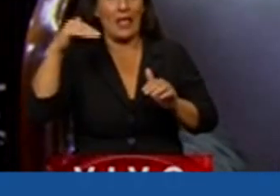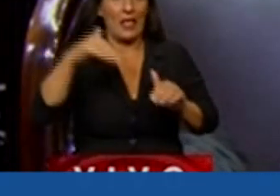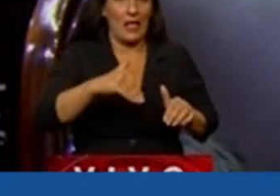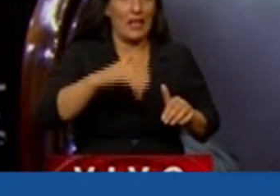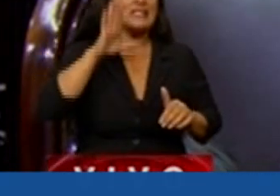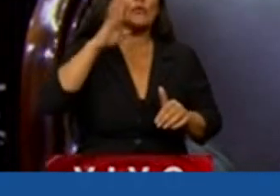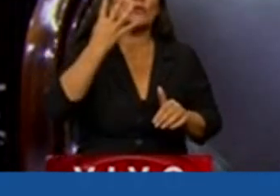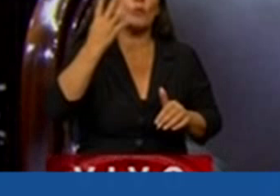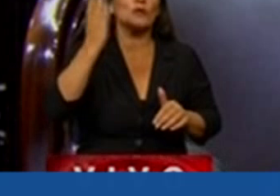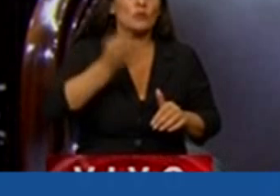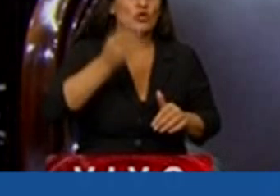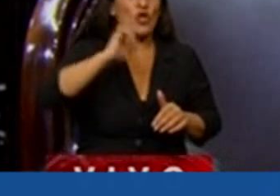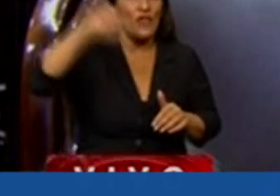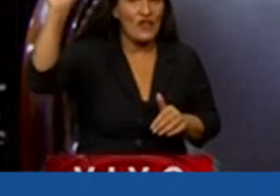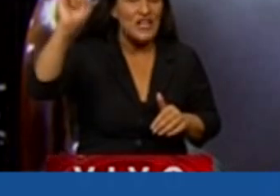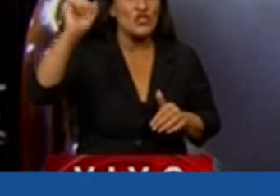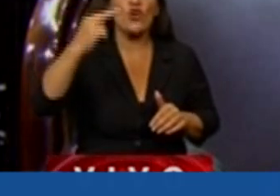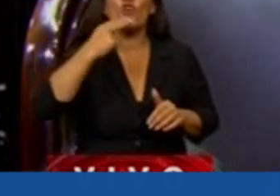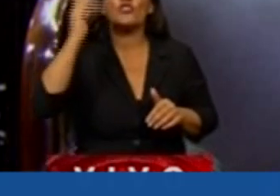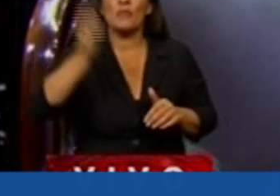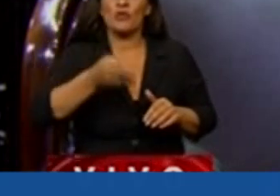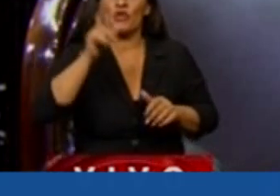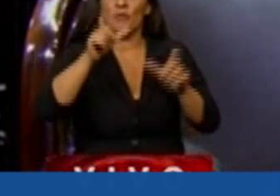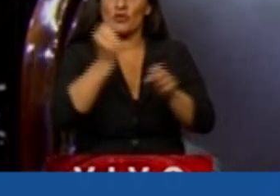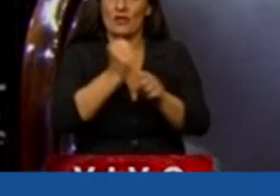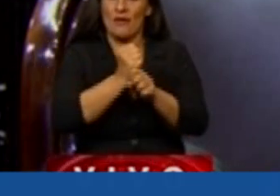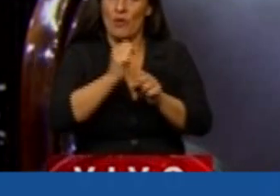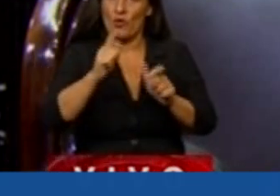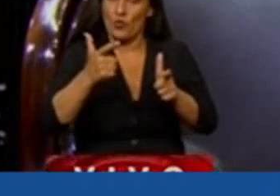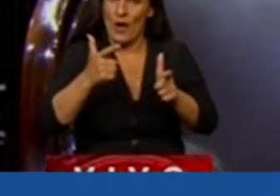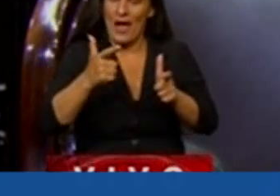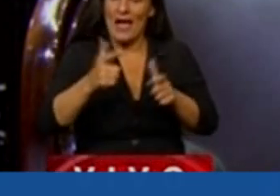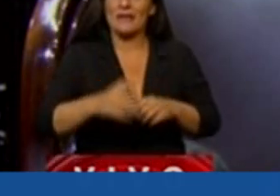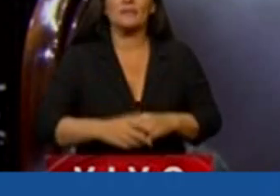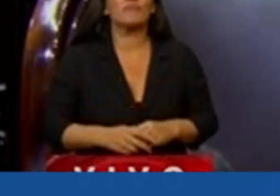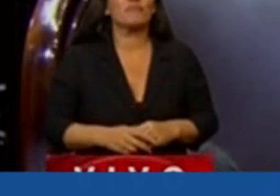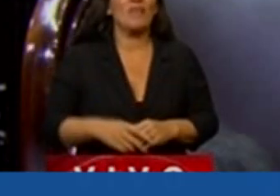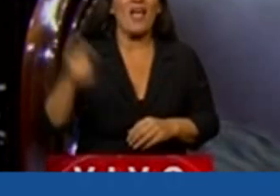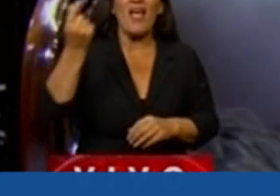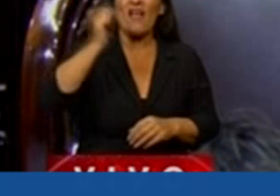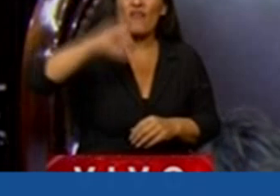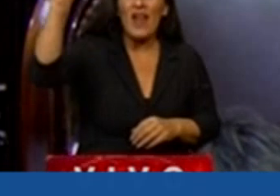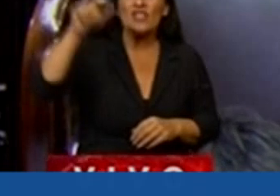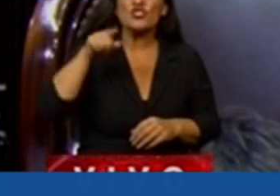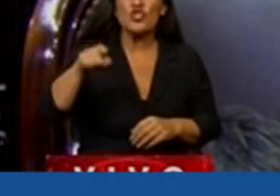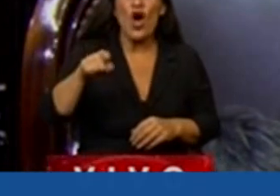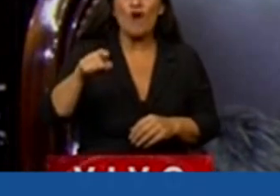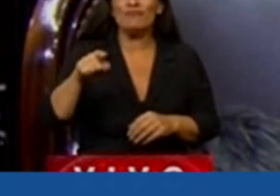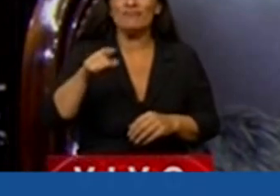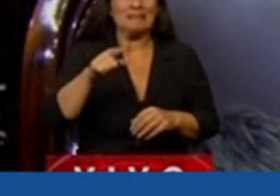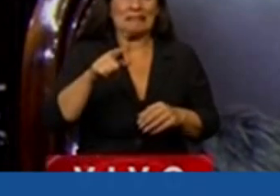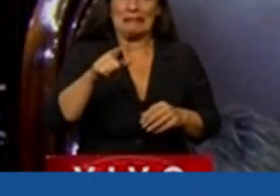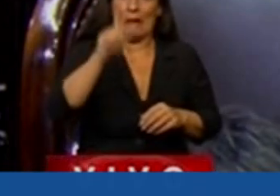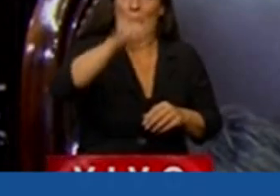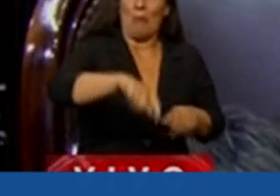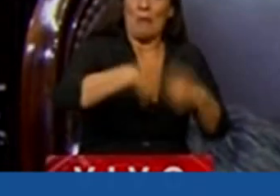54% de inflación, 11% de desocupación, una inflación que pegó sobre los sectores populares y además una